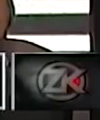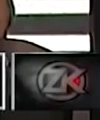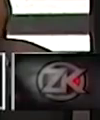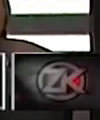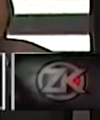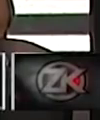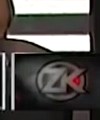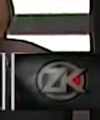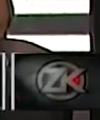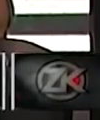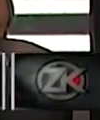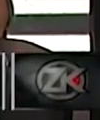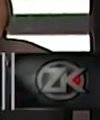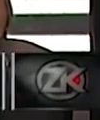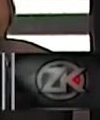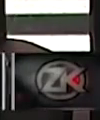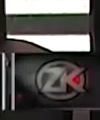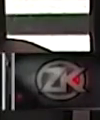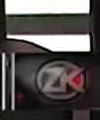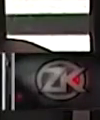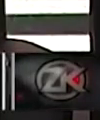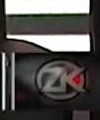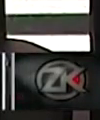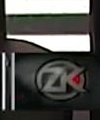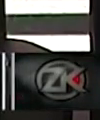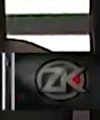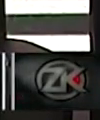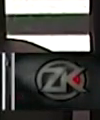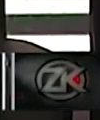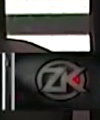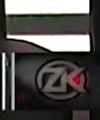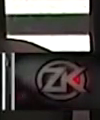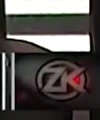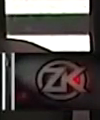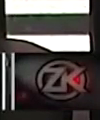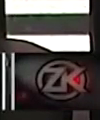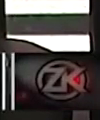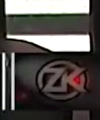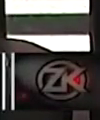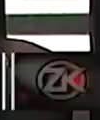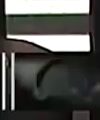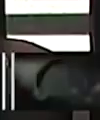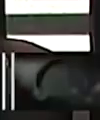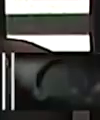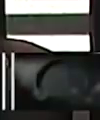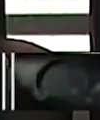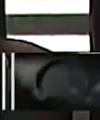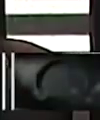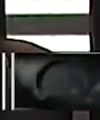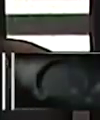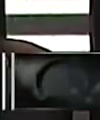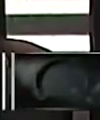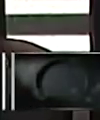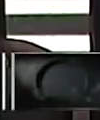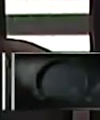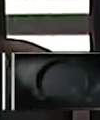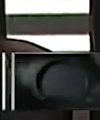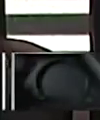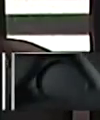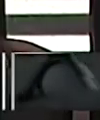Maduro, al compañero Diosdado Cabello, había un plan sistemático de un sector que hizo vida dentro de las Fuerzas